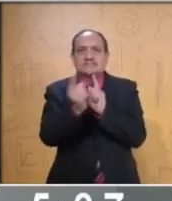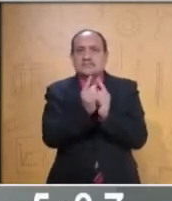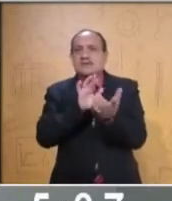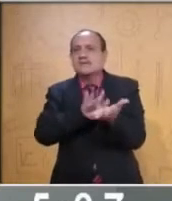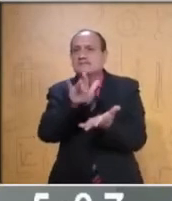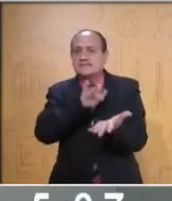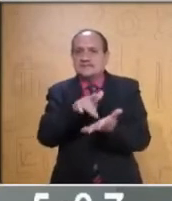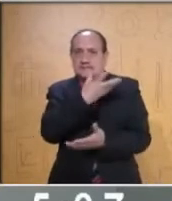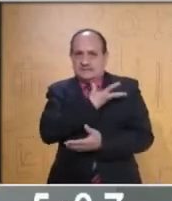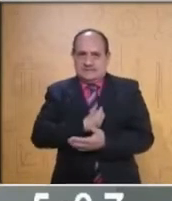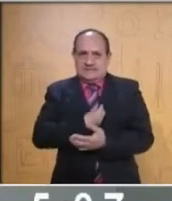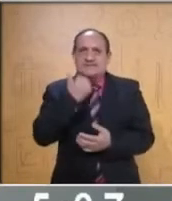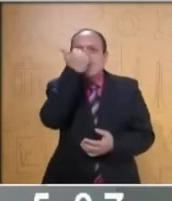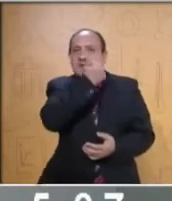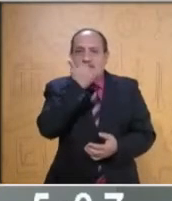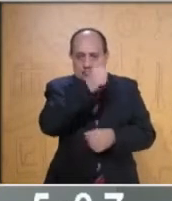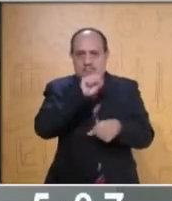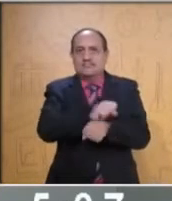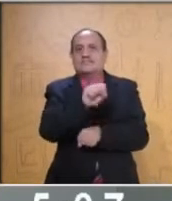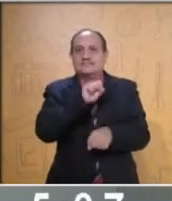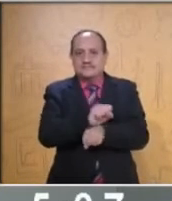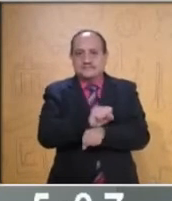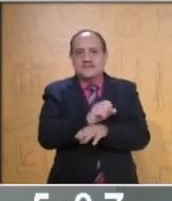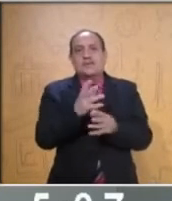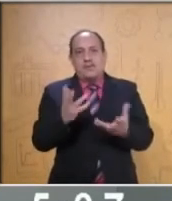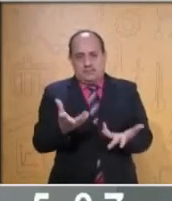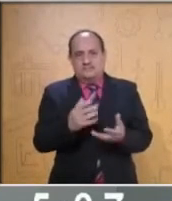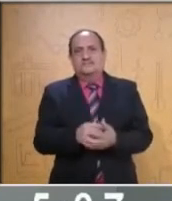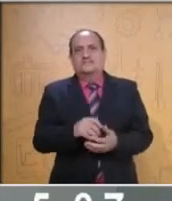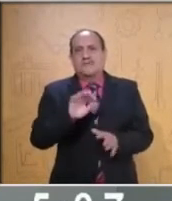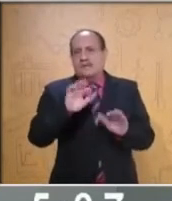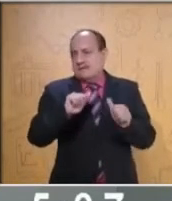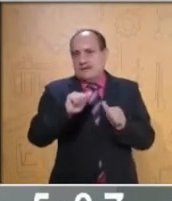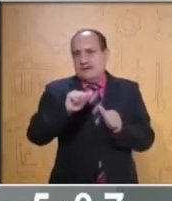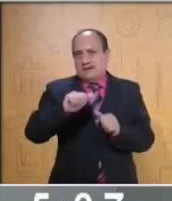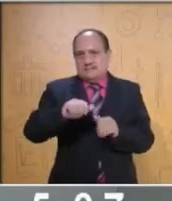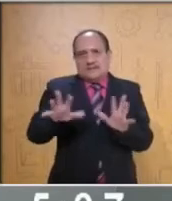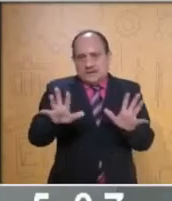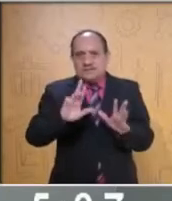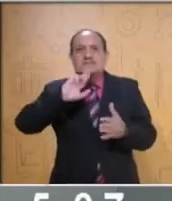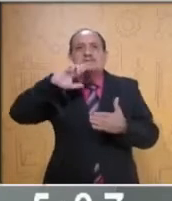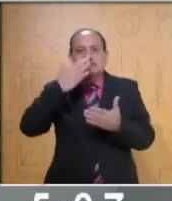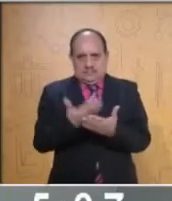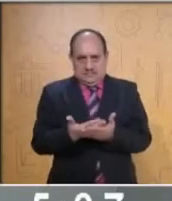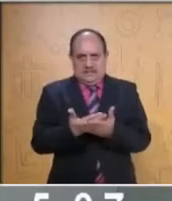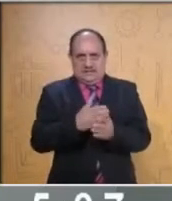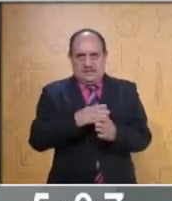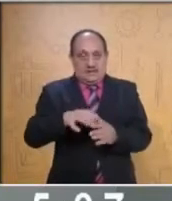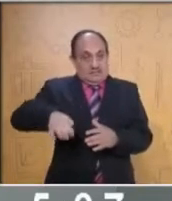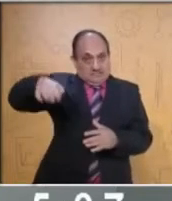ellos y que son alumnos de secundaria, lógicamente, que ya son alumnos más responsables, que ya